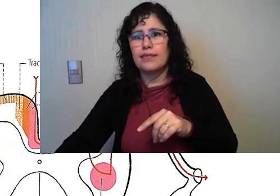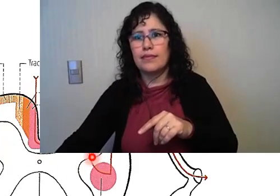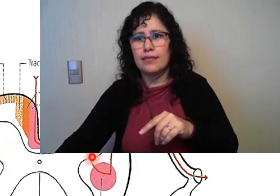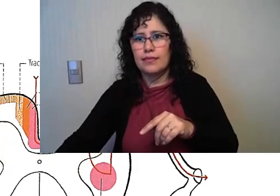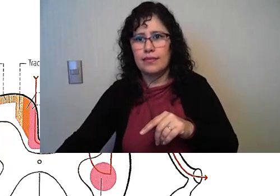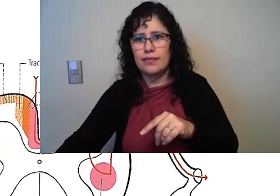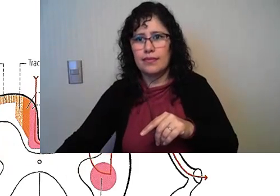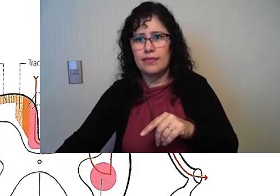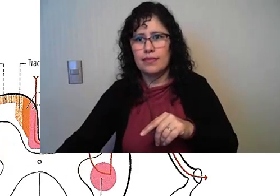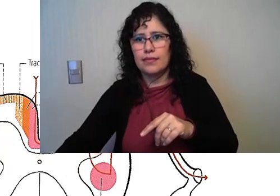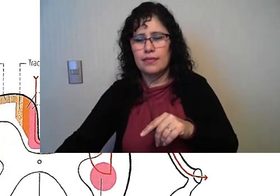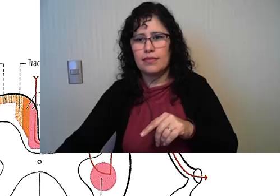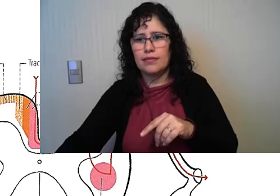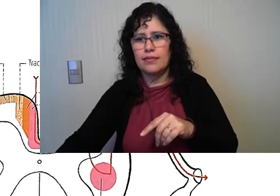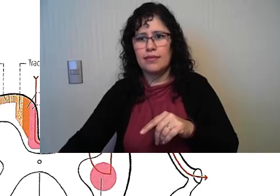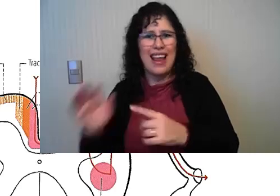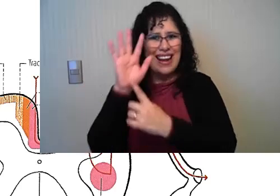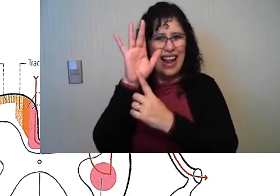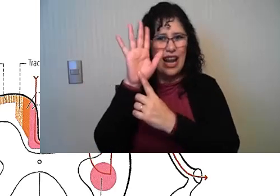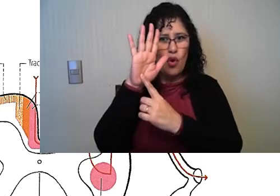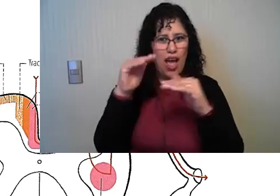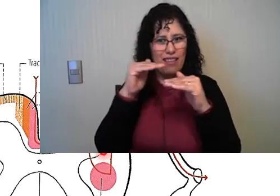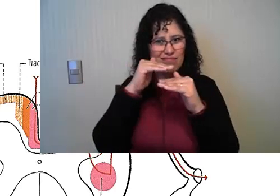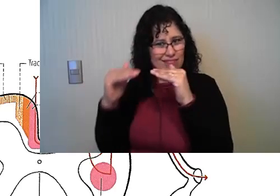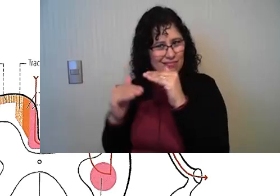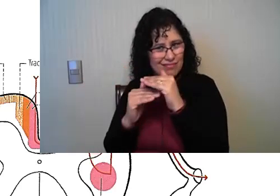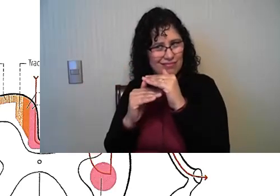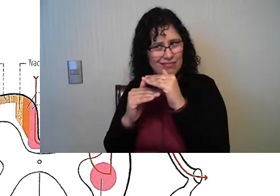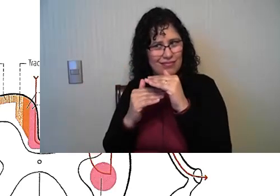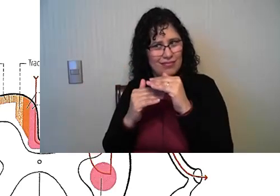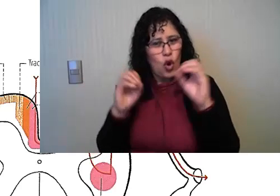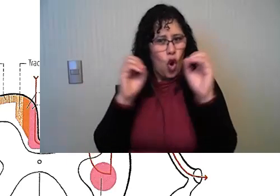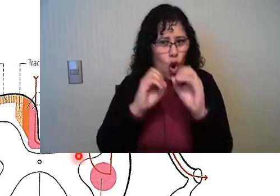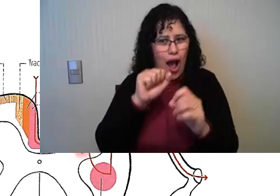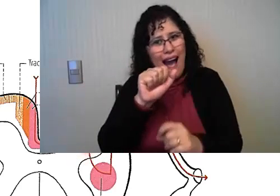neurona inferior o alfa motoneurona,